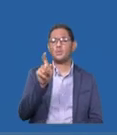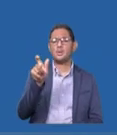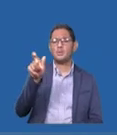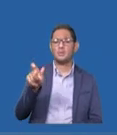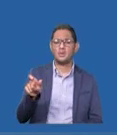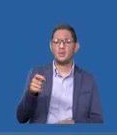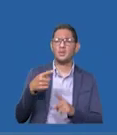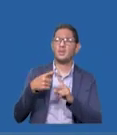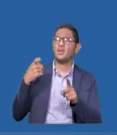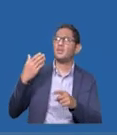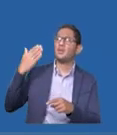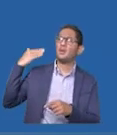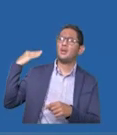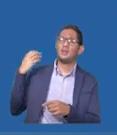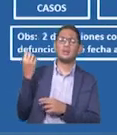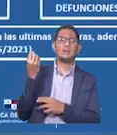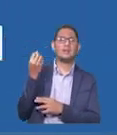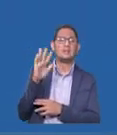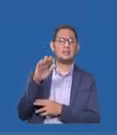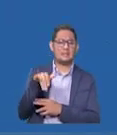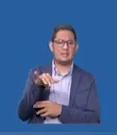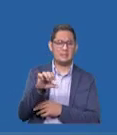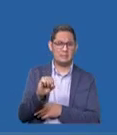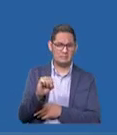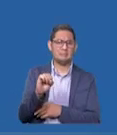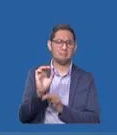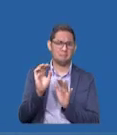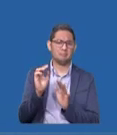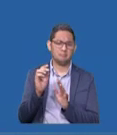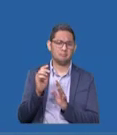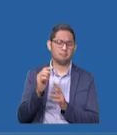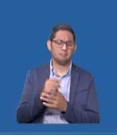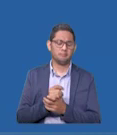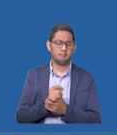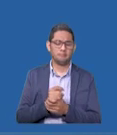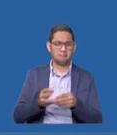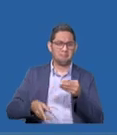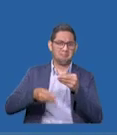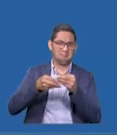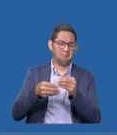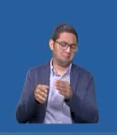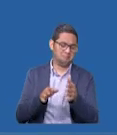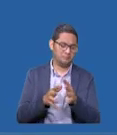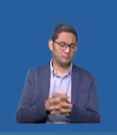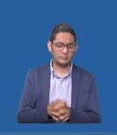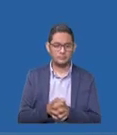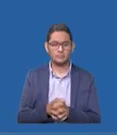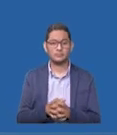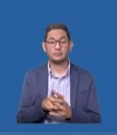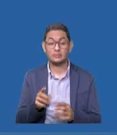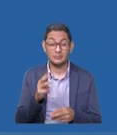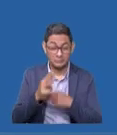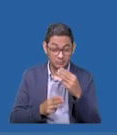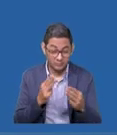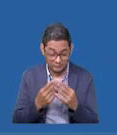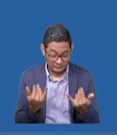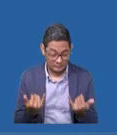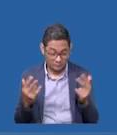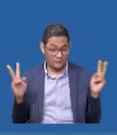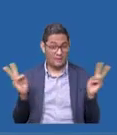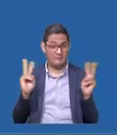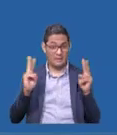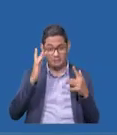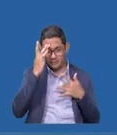del 15 de mayo el total de casos activos en el mundo 60 millones